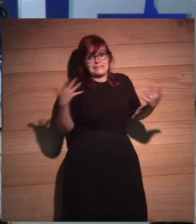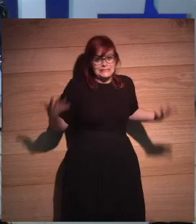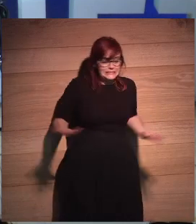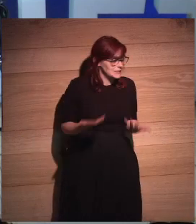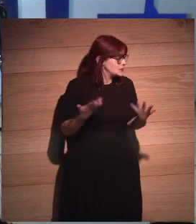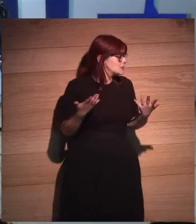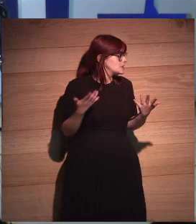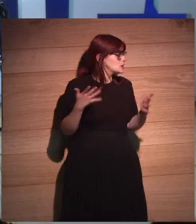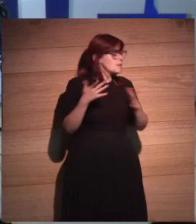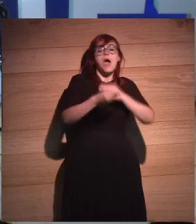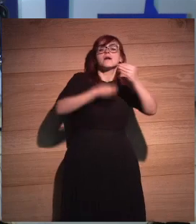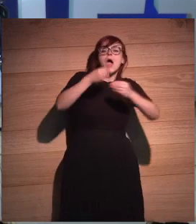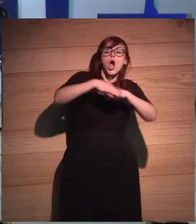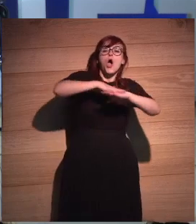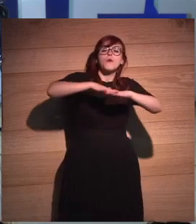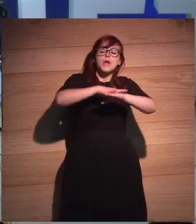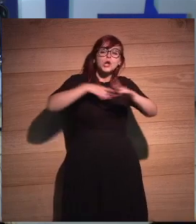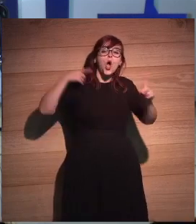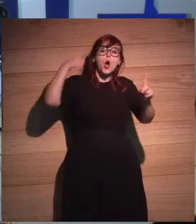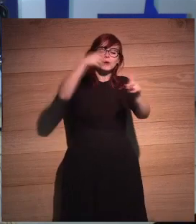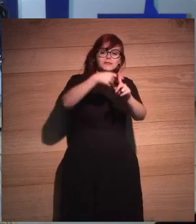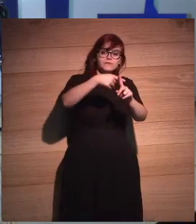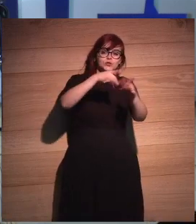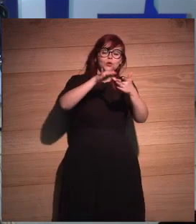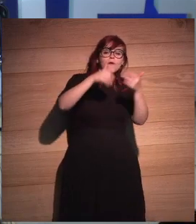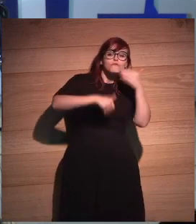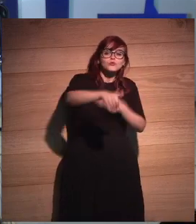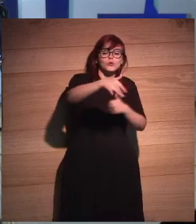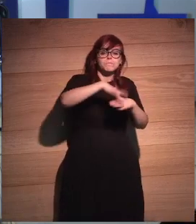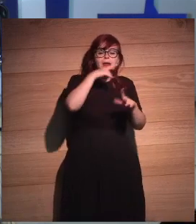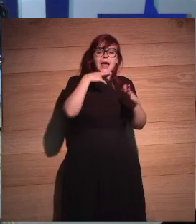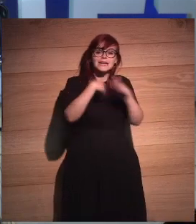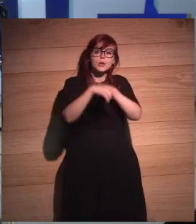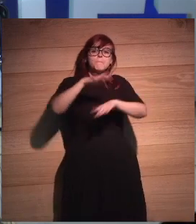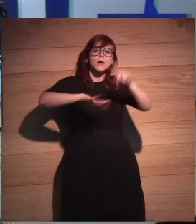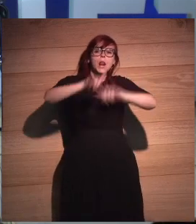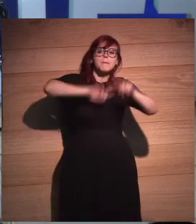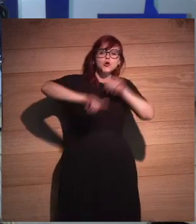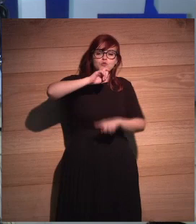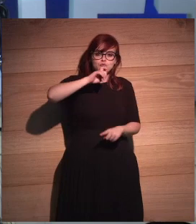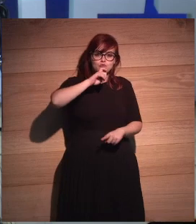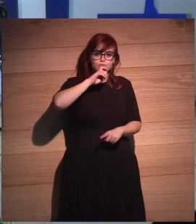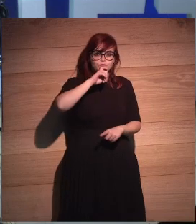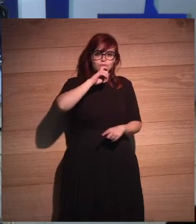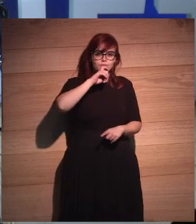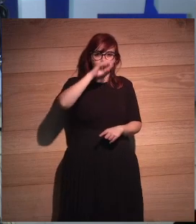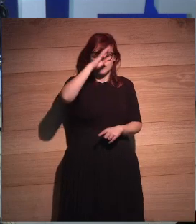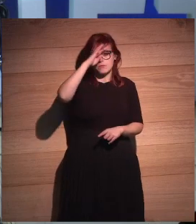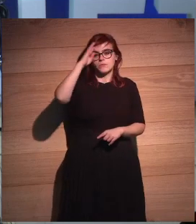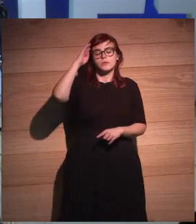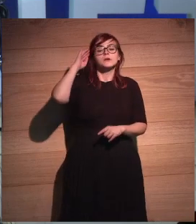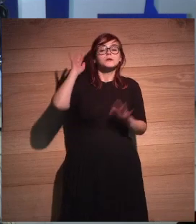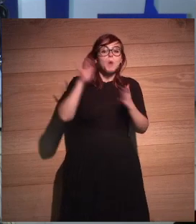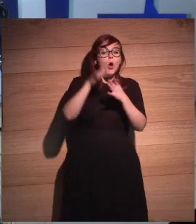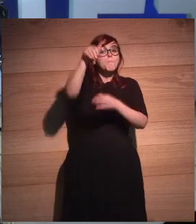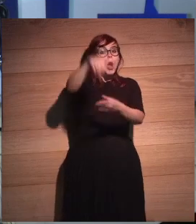¿Qué es lo que tienen que hacer los gobiernos para poder gestionar ese problema? O sea, cuando tú dices, también podéis votar, ¿no?,